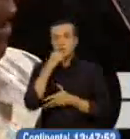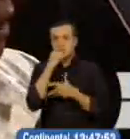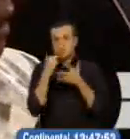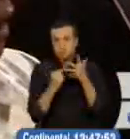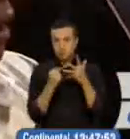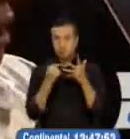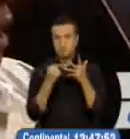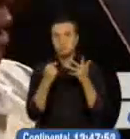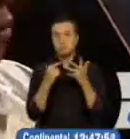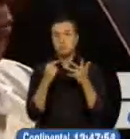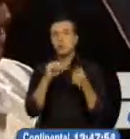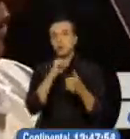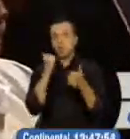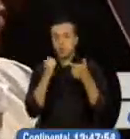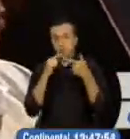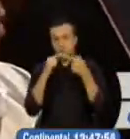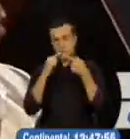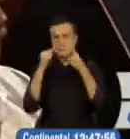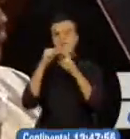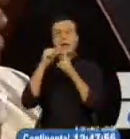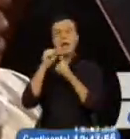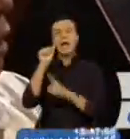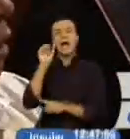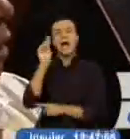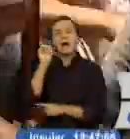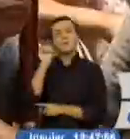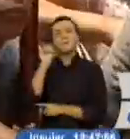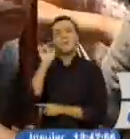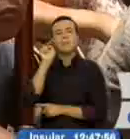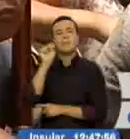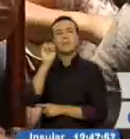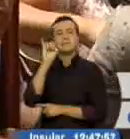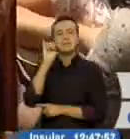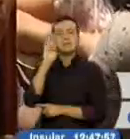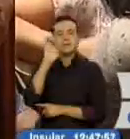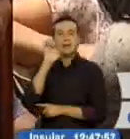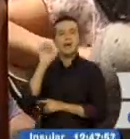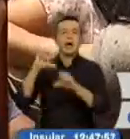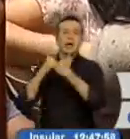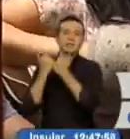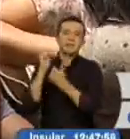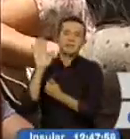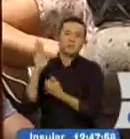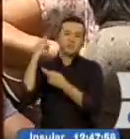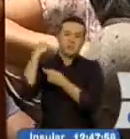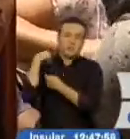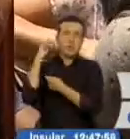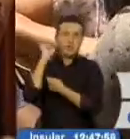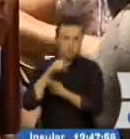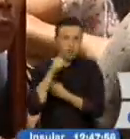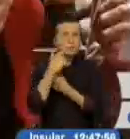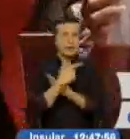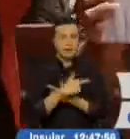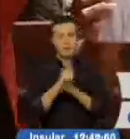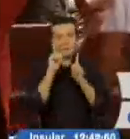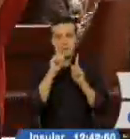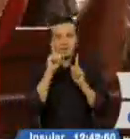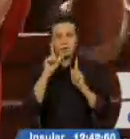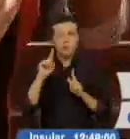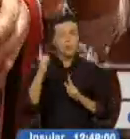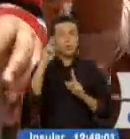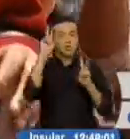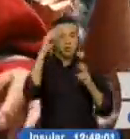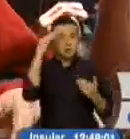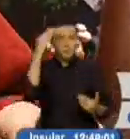La amnistía, en cambio, es una figura de orden legislativo, aplicable en casos excepcionales de delitos políticos, y su efecto